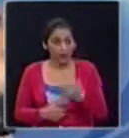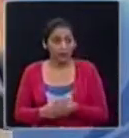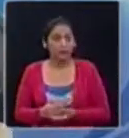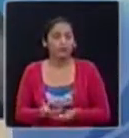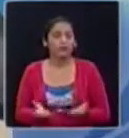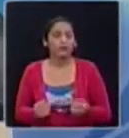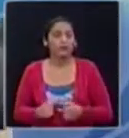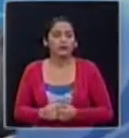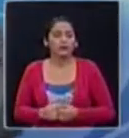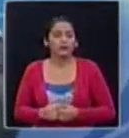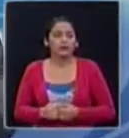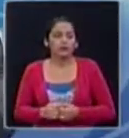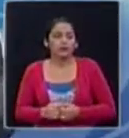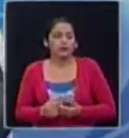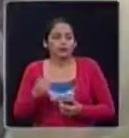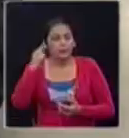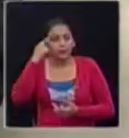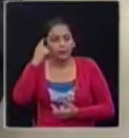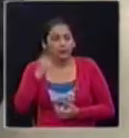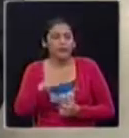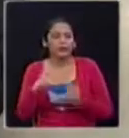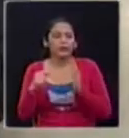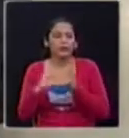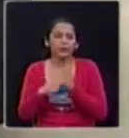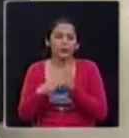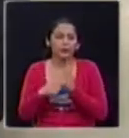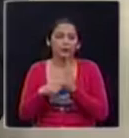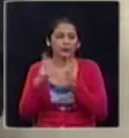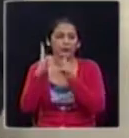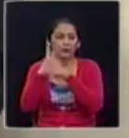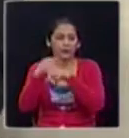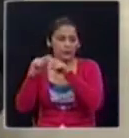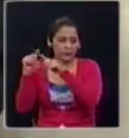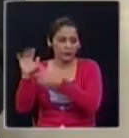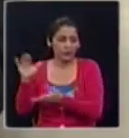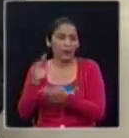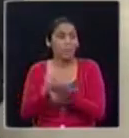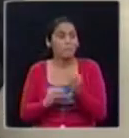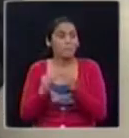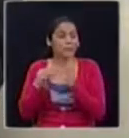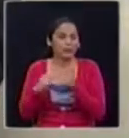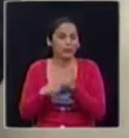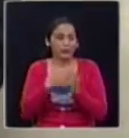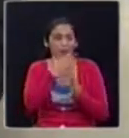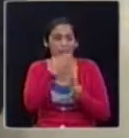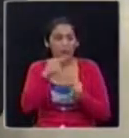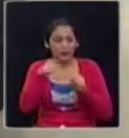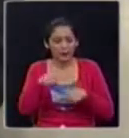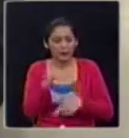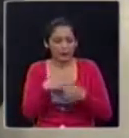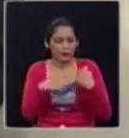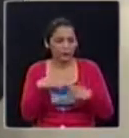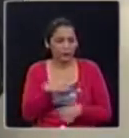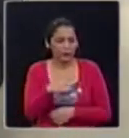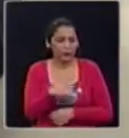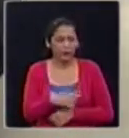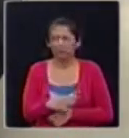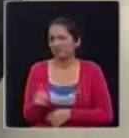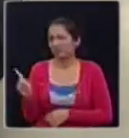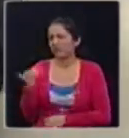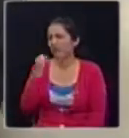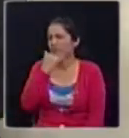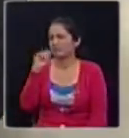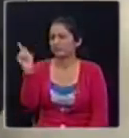divisas, que se vayan dólares? Mire, ese es un concepto equivocado que ha tenido el gobierno. como no impulsa el sector productivo, como